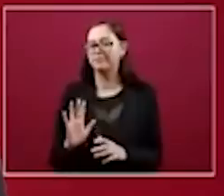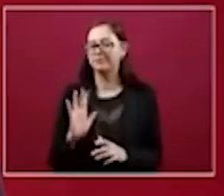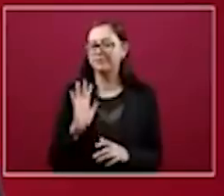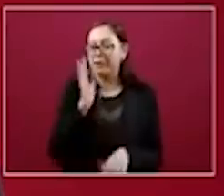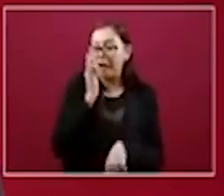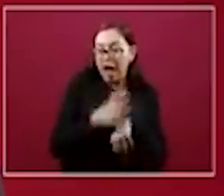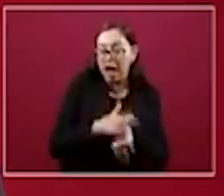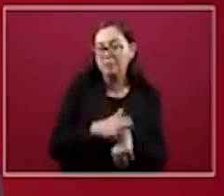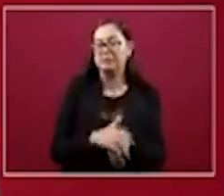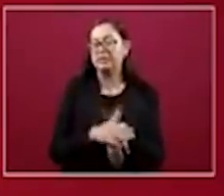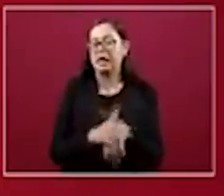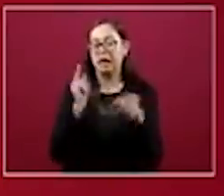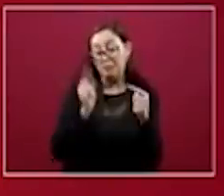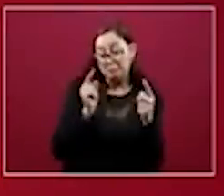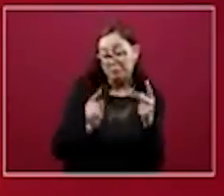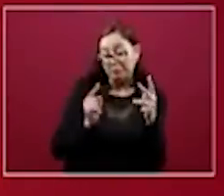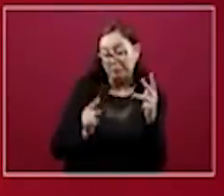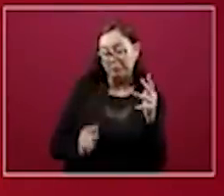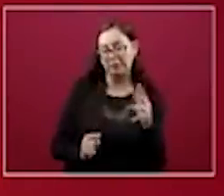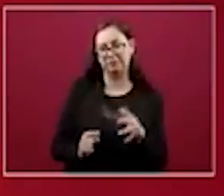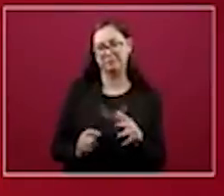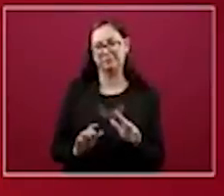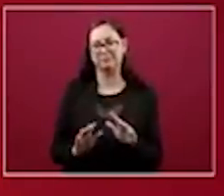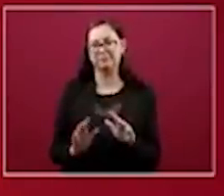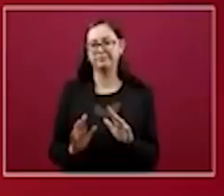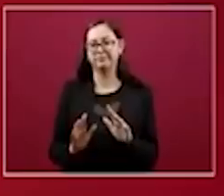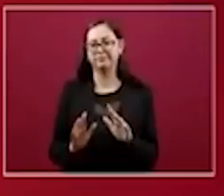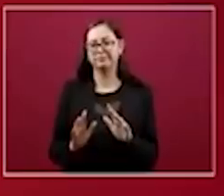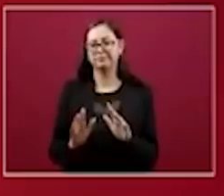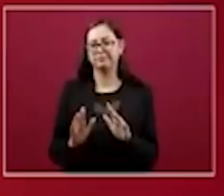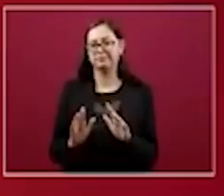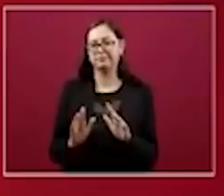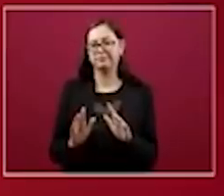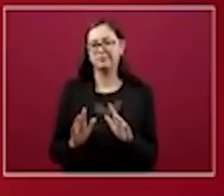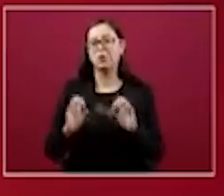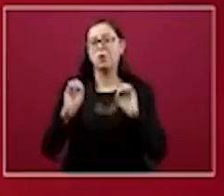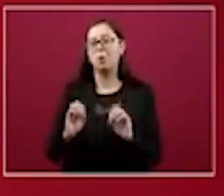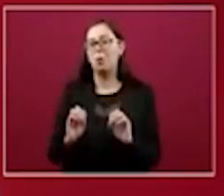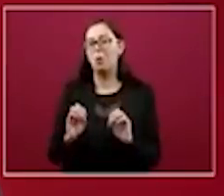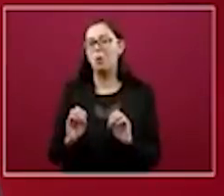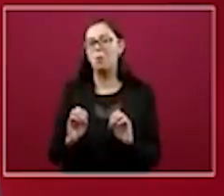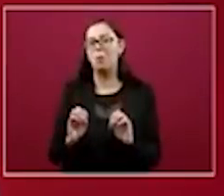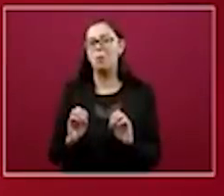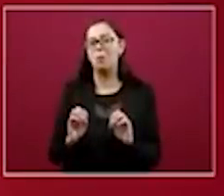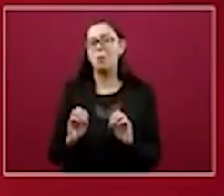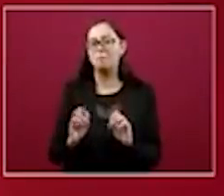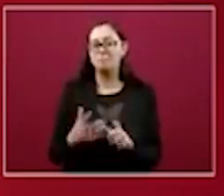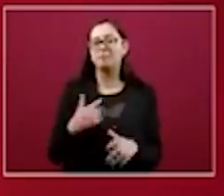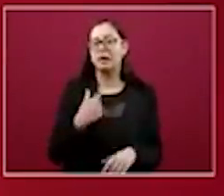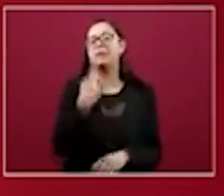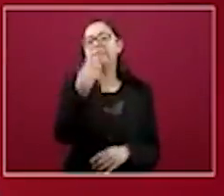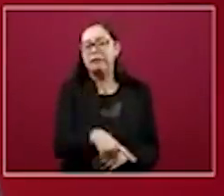le di indicaciones, todavía más burdo, decían, ya lo